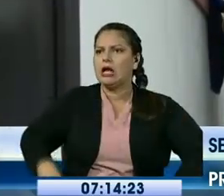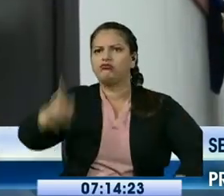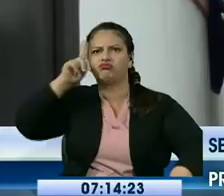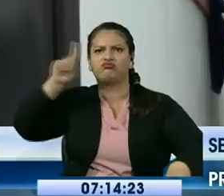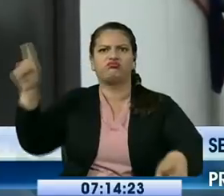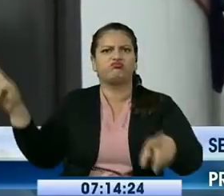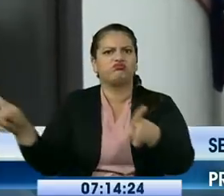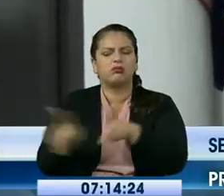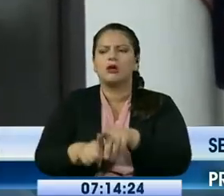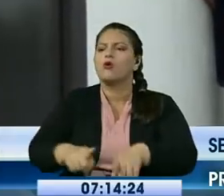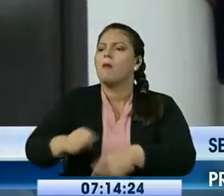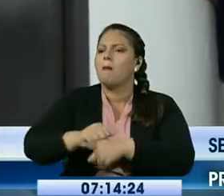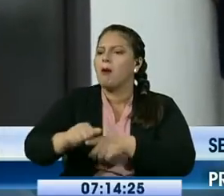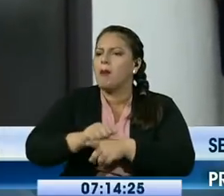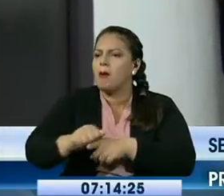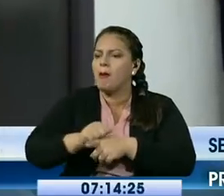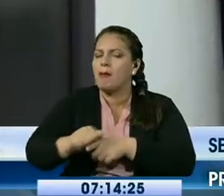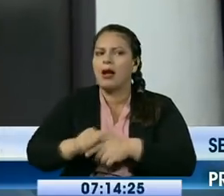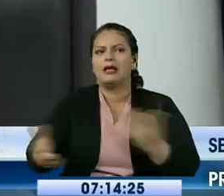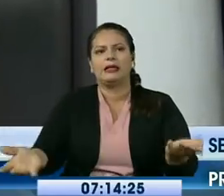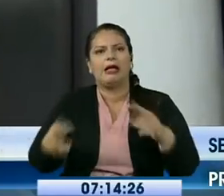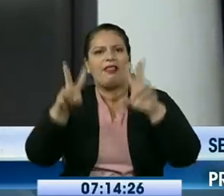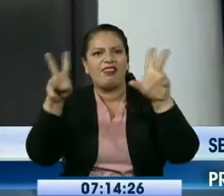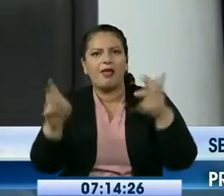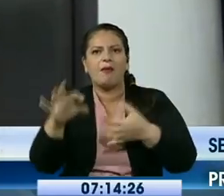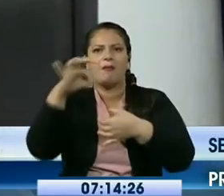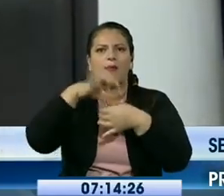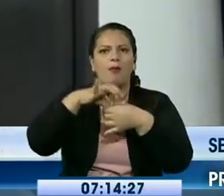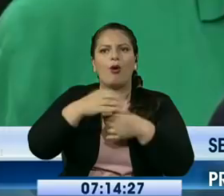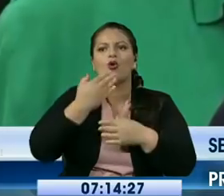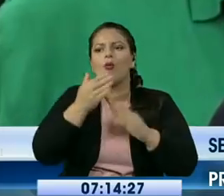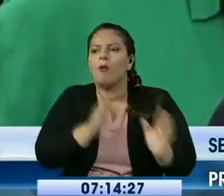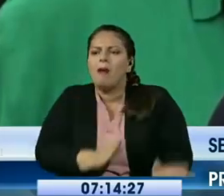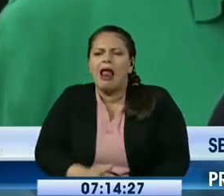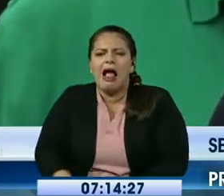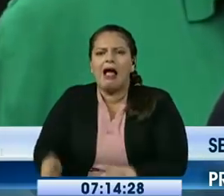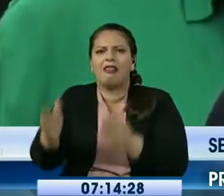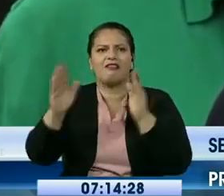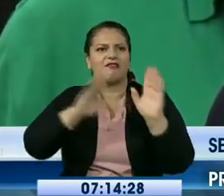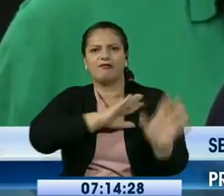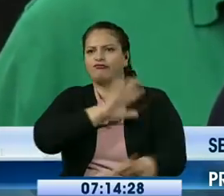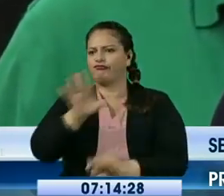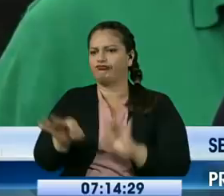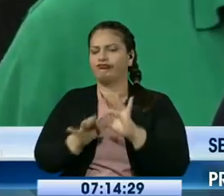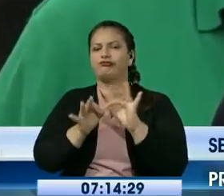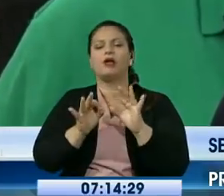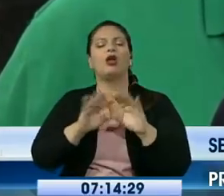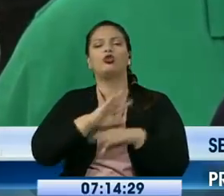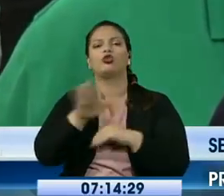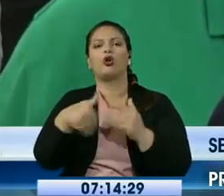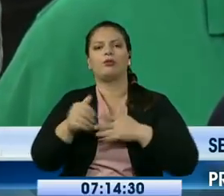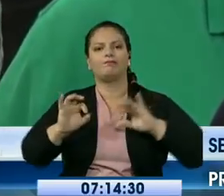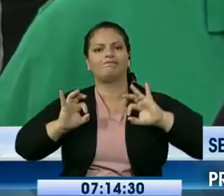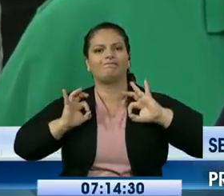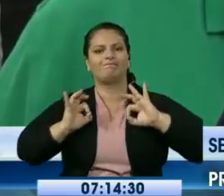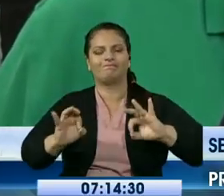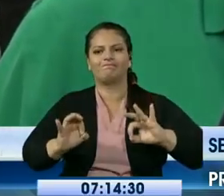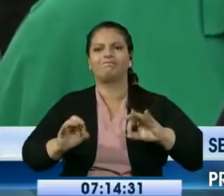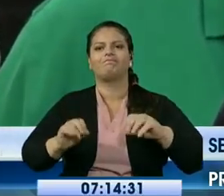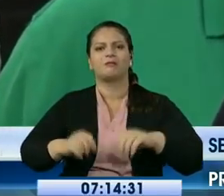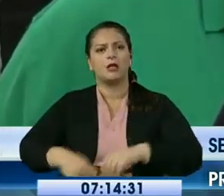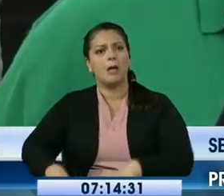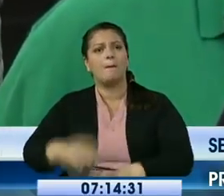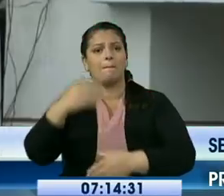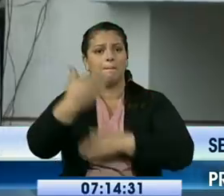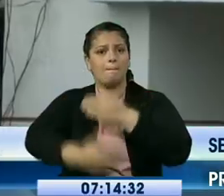sirviendo pues para que los ciudadanos estén seguros y tranquilos de que estamos realizando un proceso electoral eficiente, un proceso electoral eficaz.